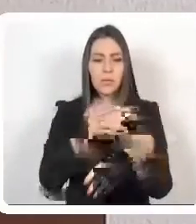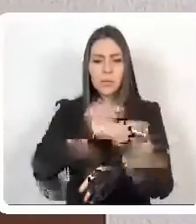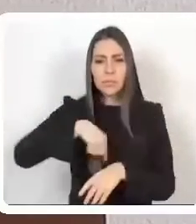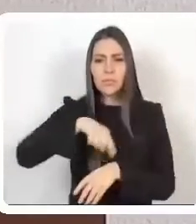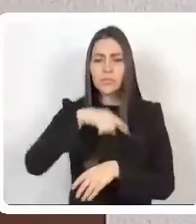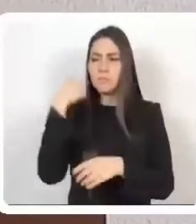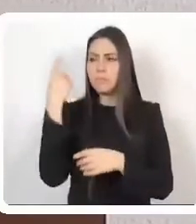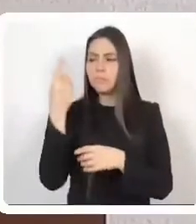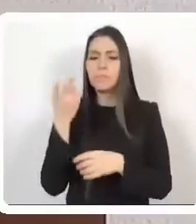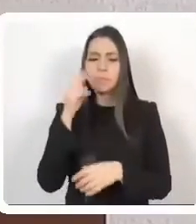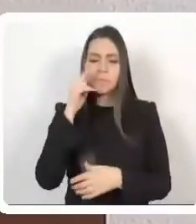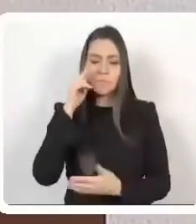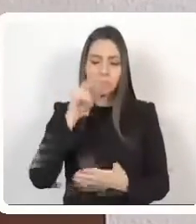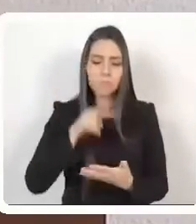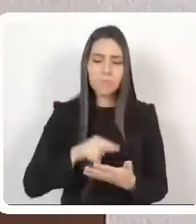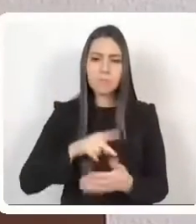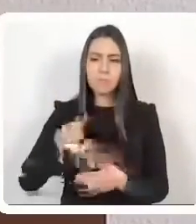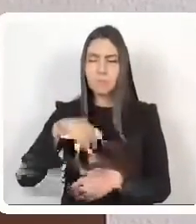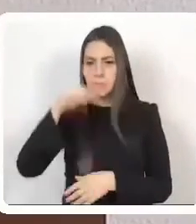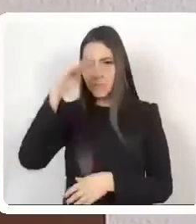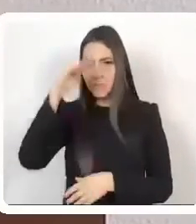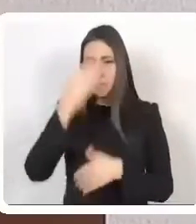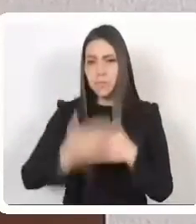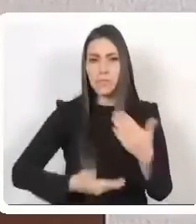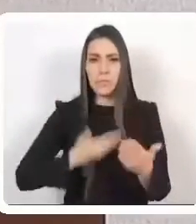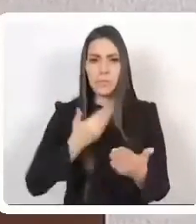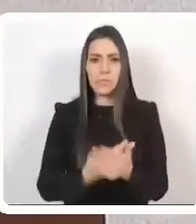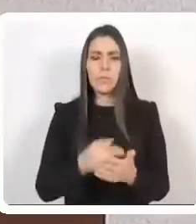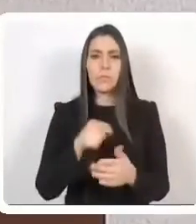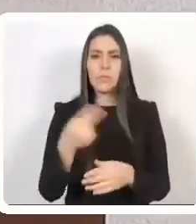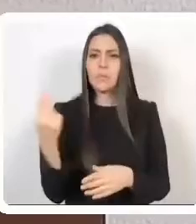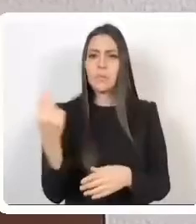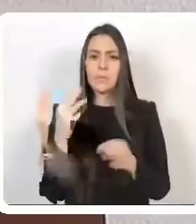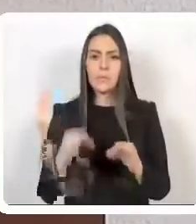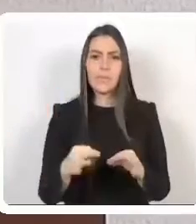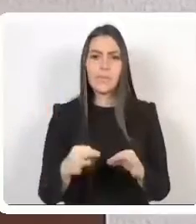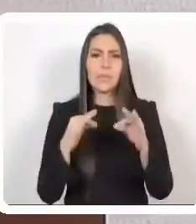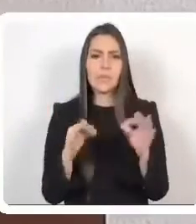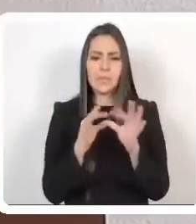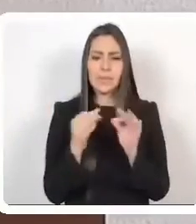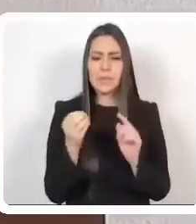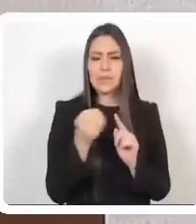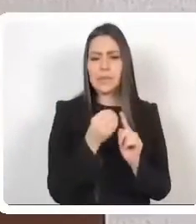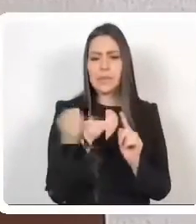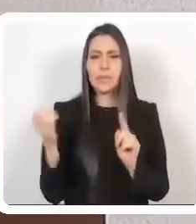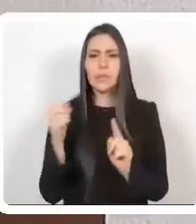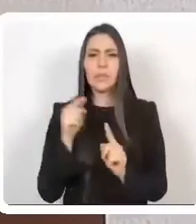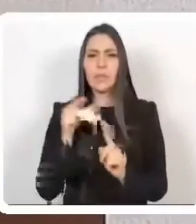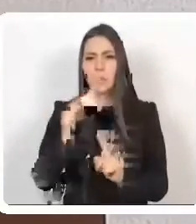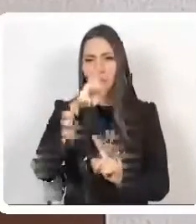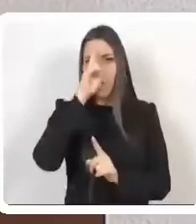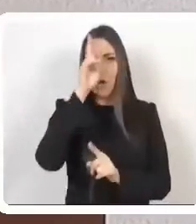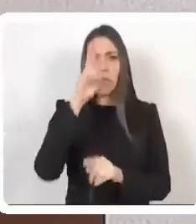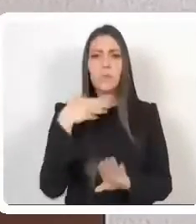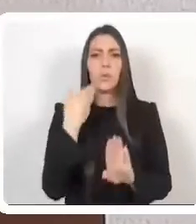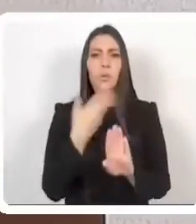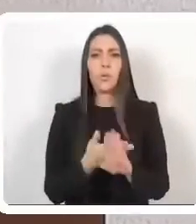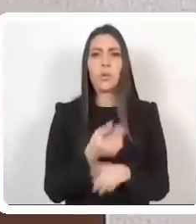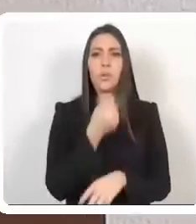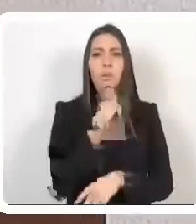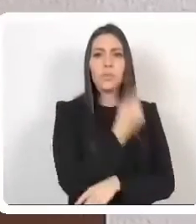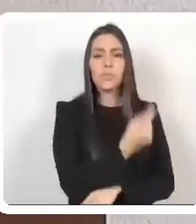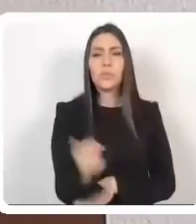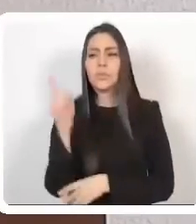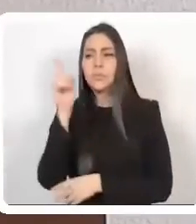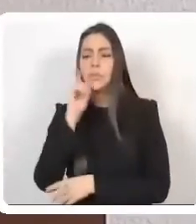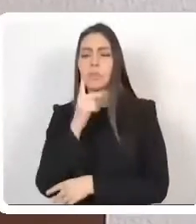decreto propone esencialmente adecuar la definición de violencia en contra de las niñas, niños y adolescentes